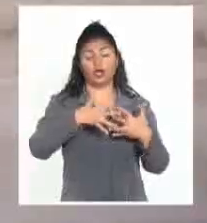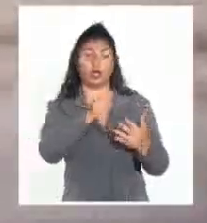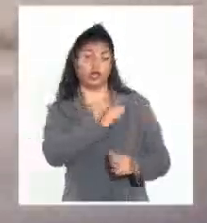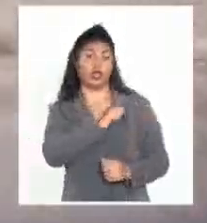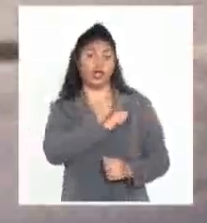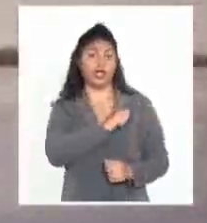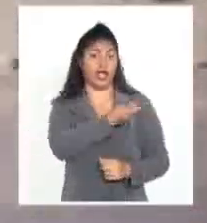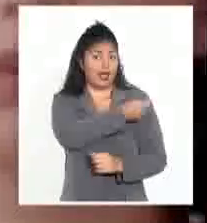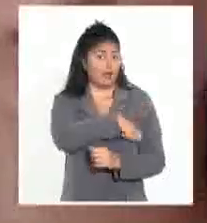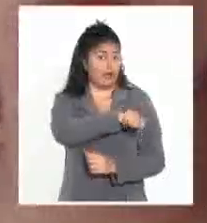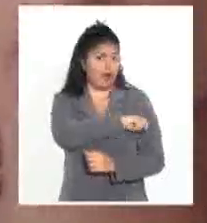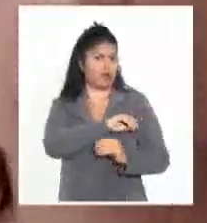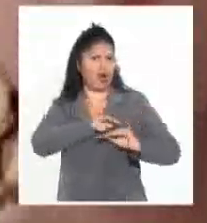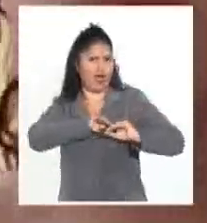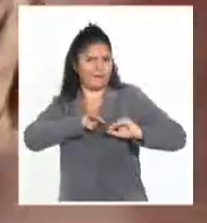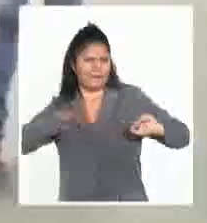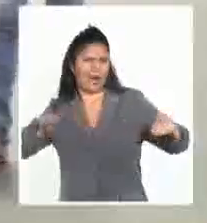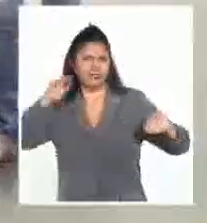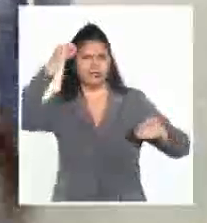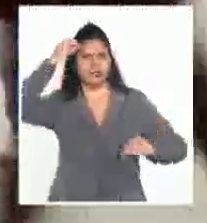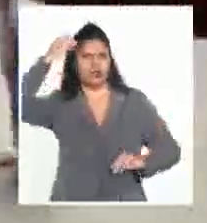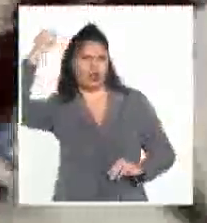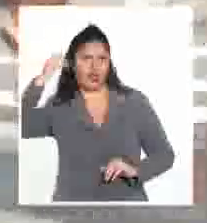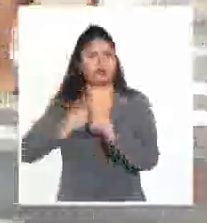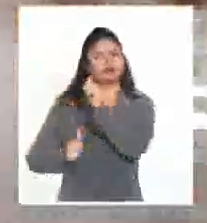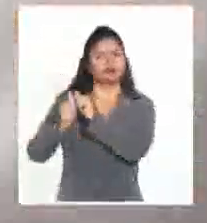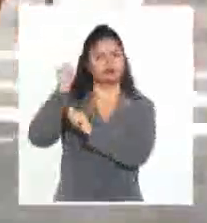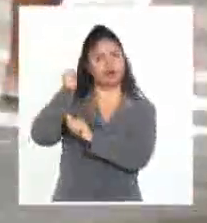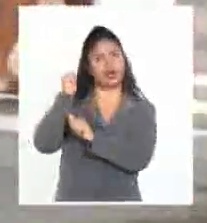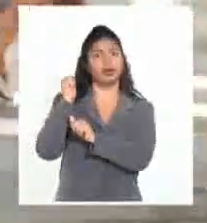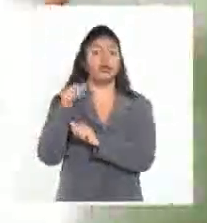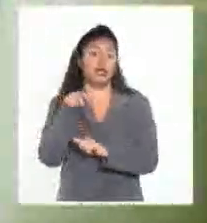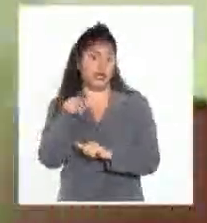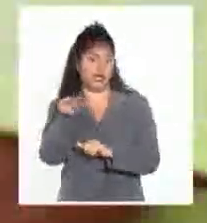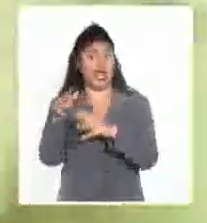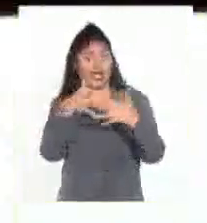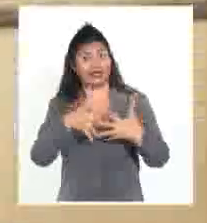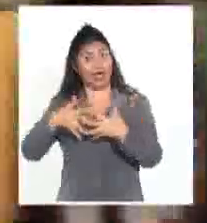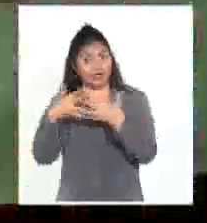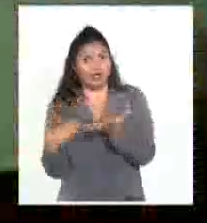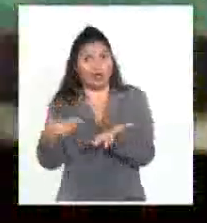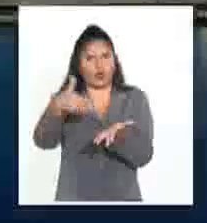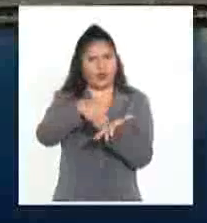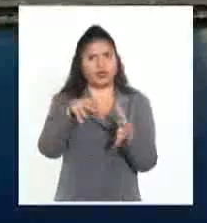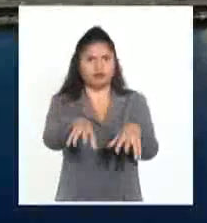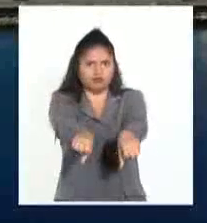independencia nacional, y volver a caer bajo el dominio del imperialismo norteamericano.